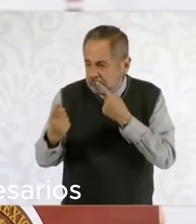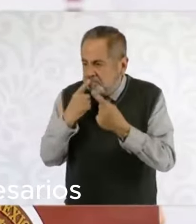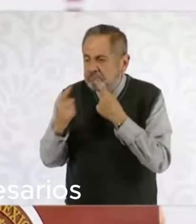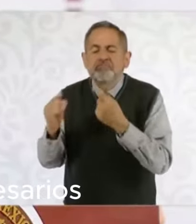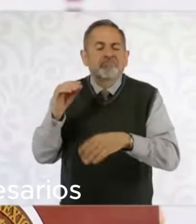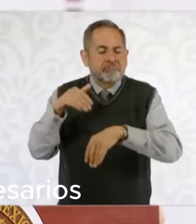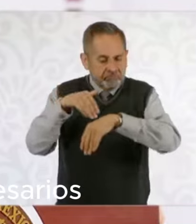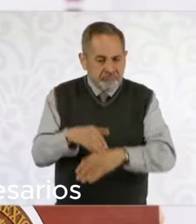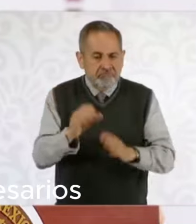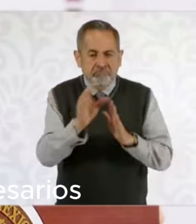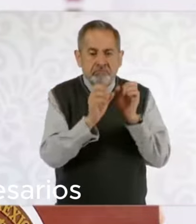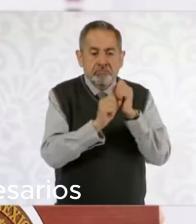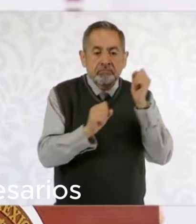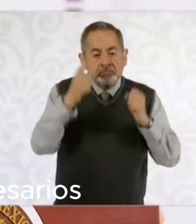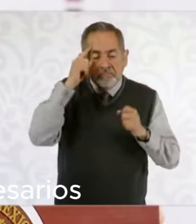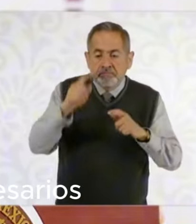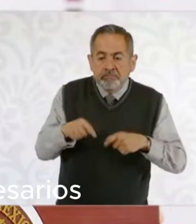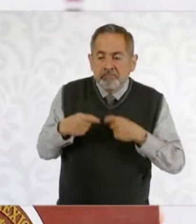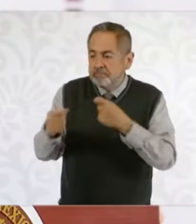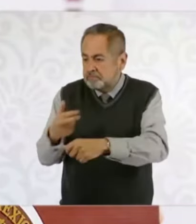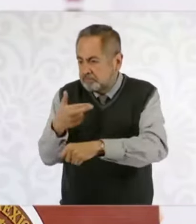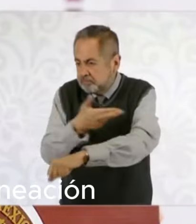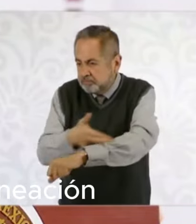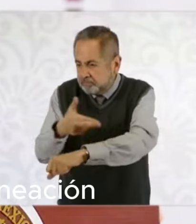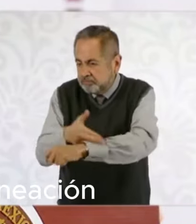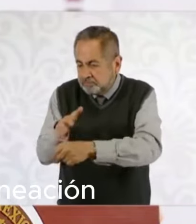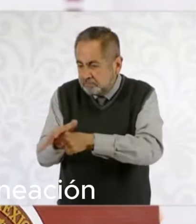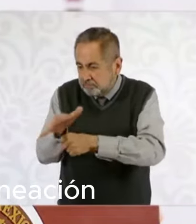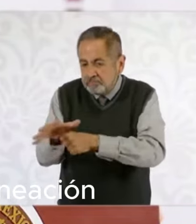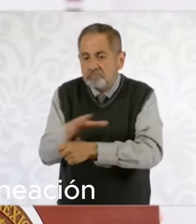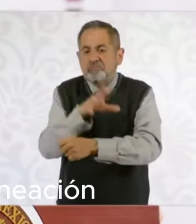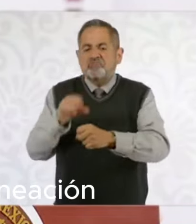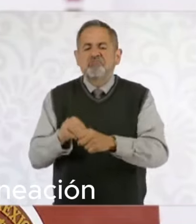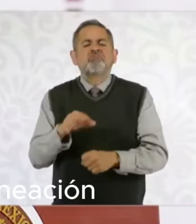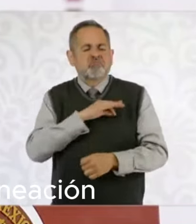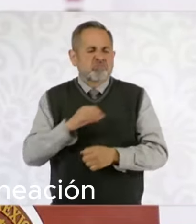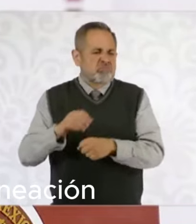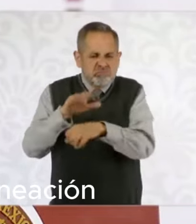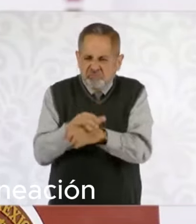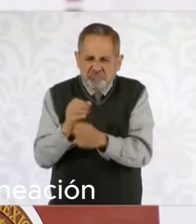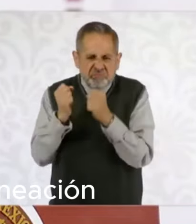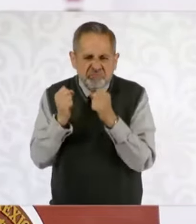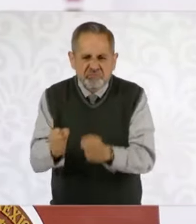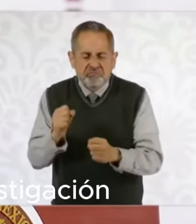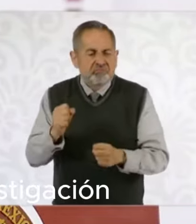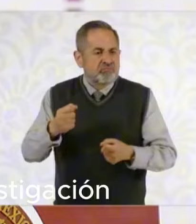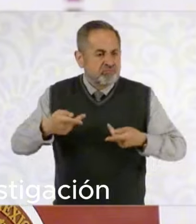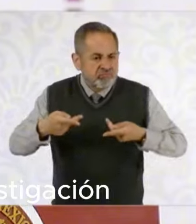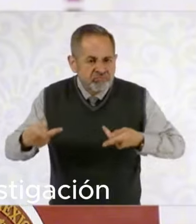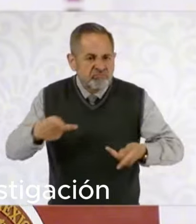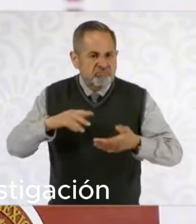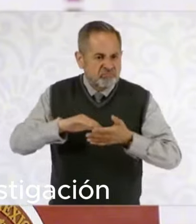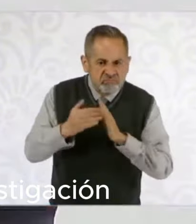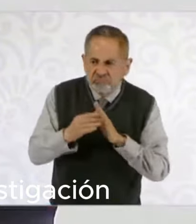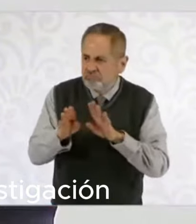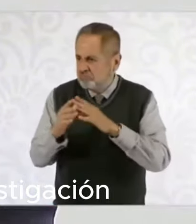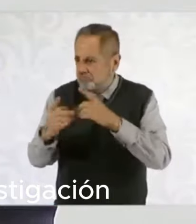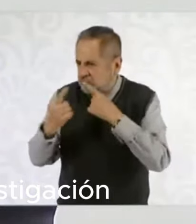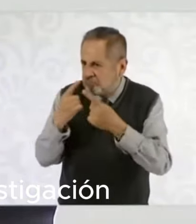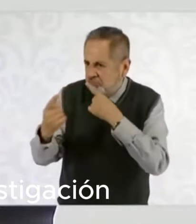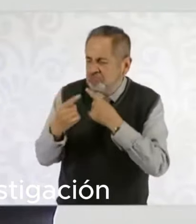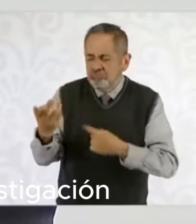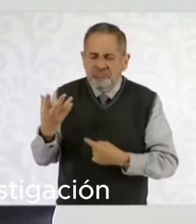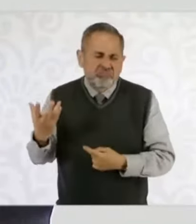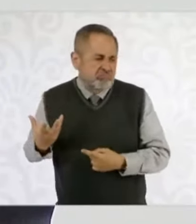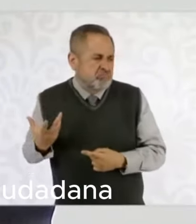establecer para que contemos con los cimientos necesarios y con ello podamos fortalecer las capacidades de planeación y coordinación para las atribuciones